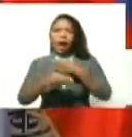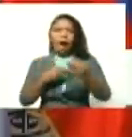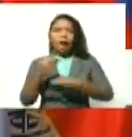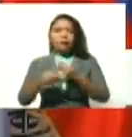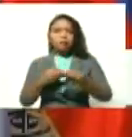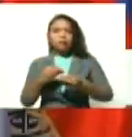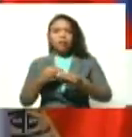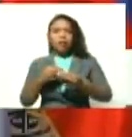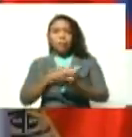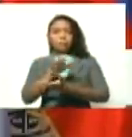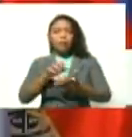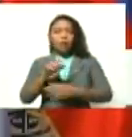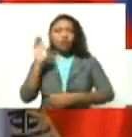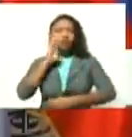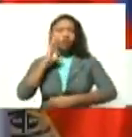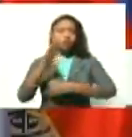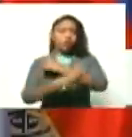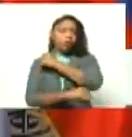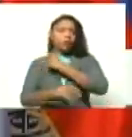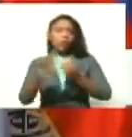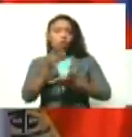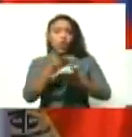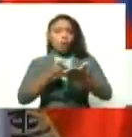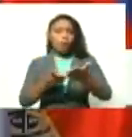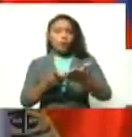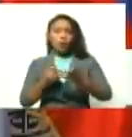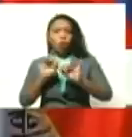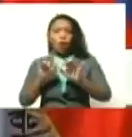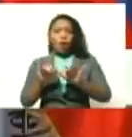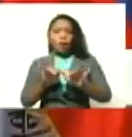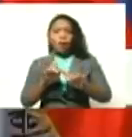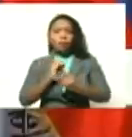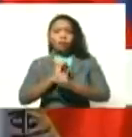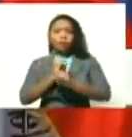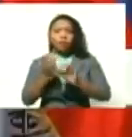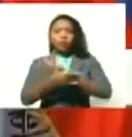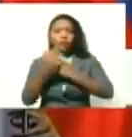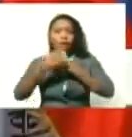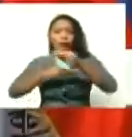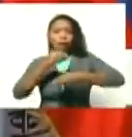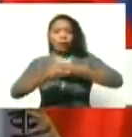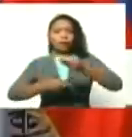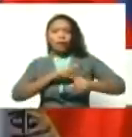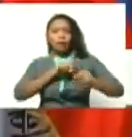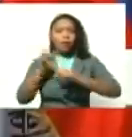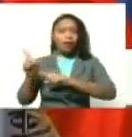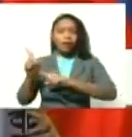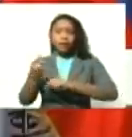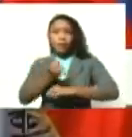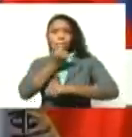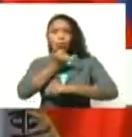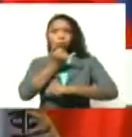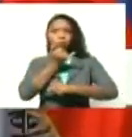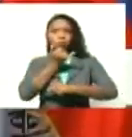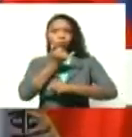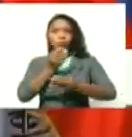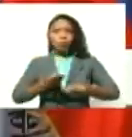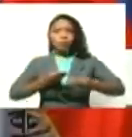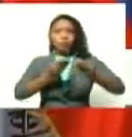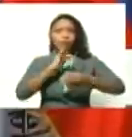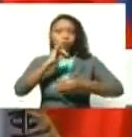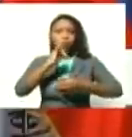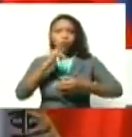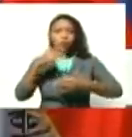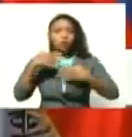alteración ilegal del documento electrónico general que se crea partiendo de ese errado suministro de información